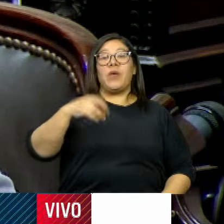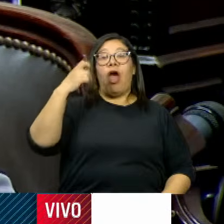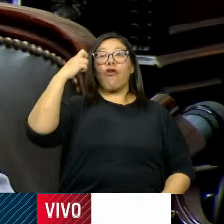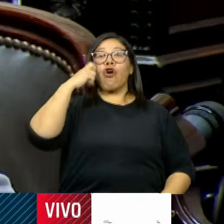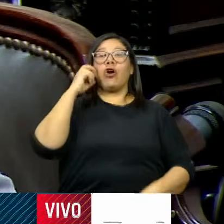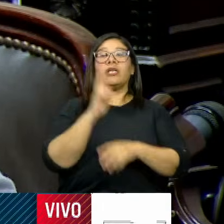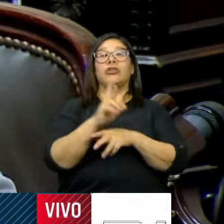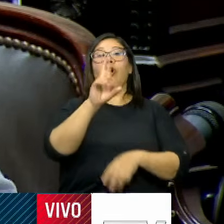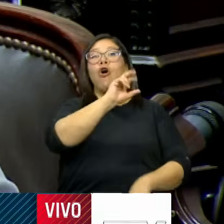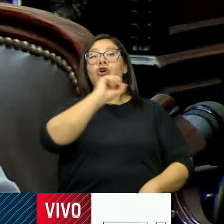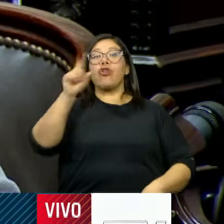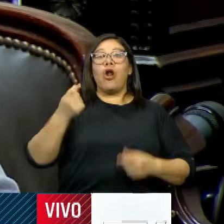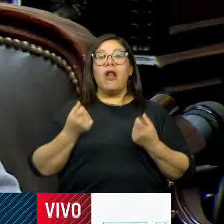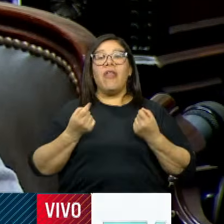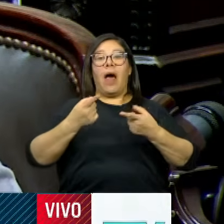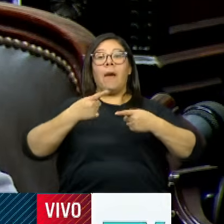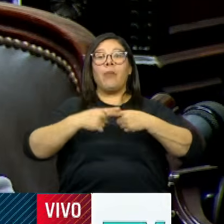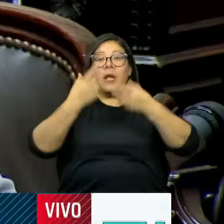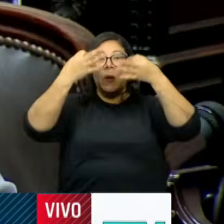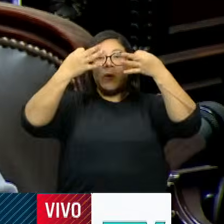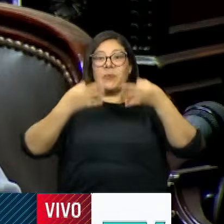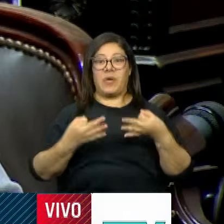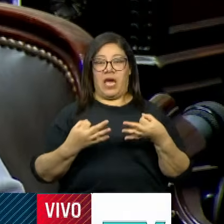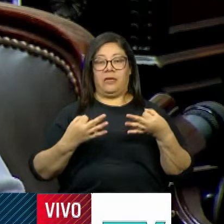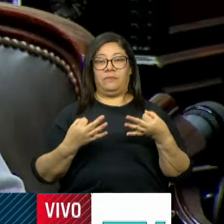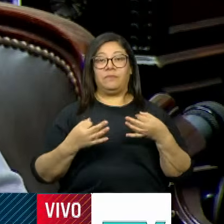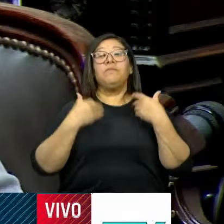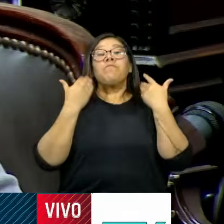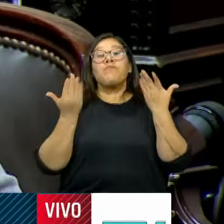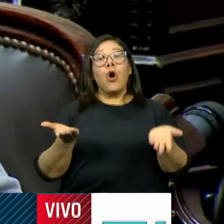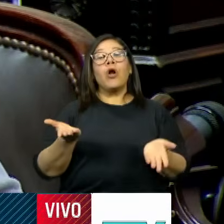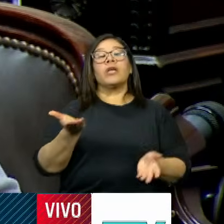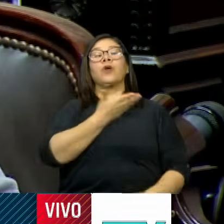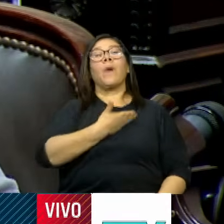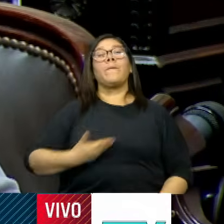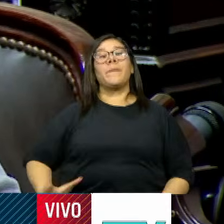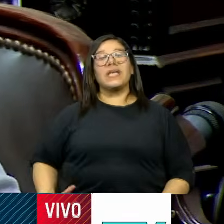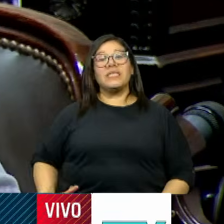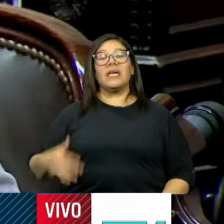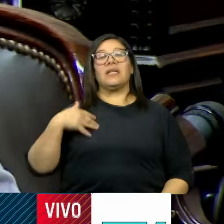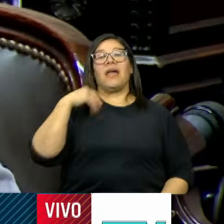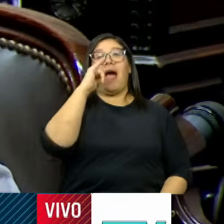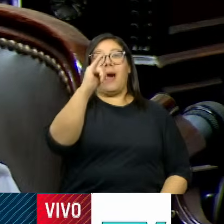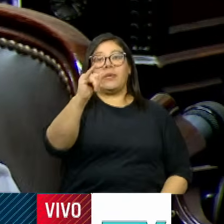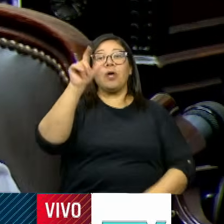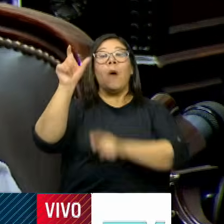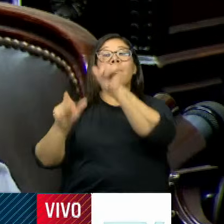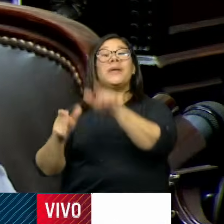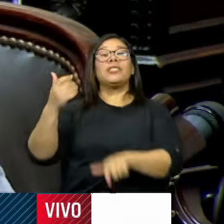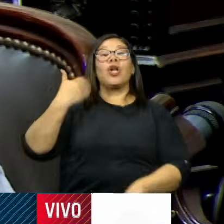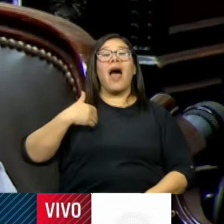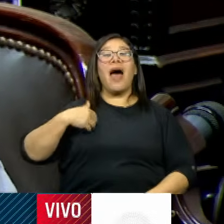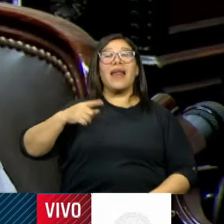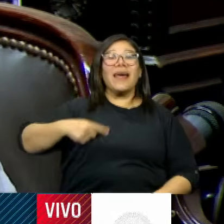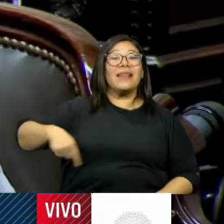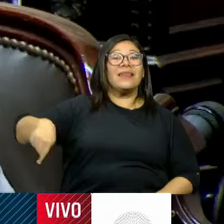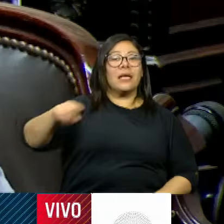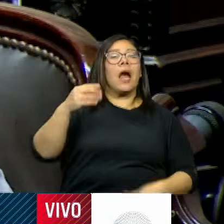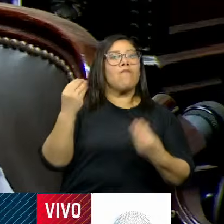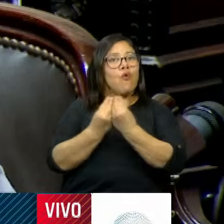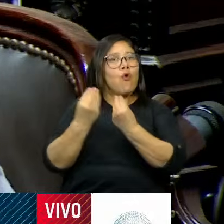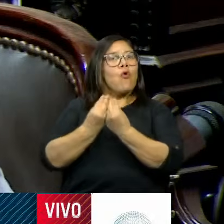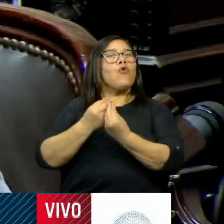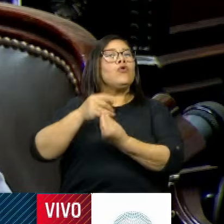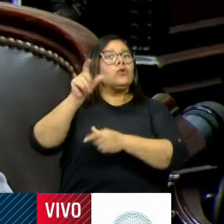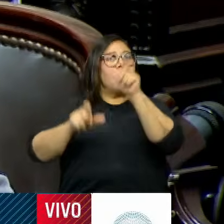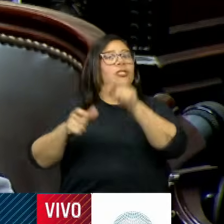devuelva centralidad política. Señor presidente, mucha gente en Argentina quiere que Manuel Adorni deje de